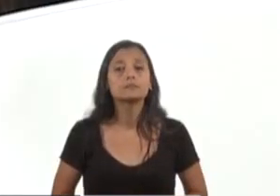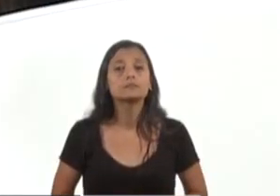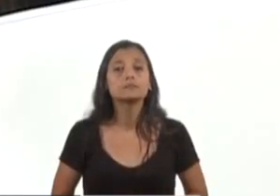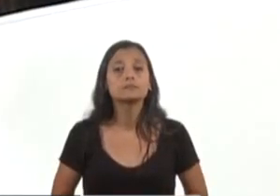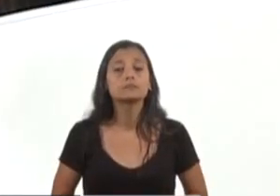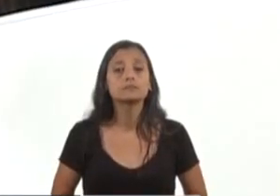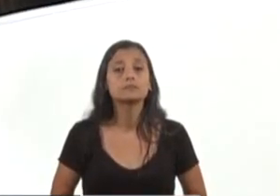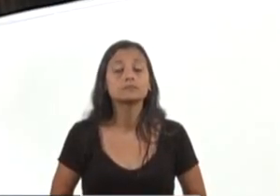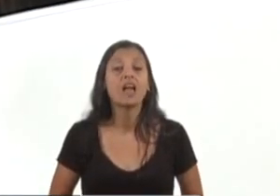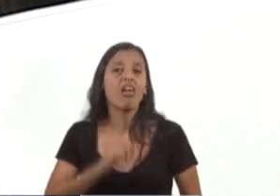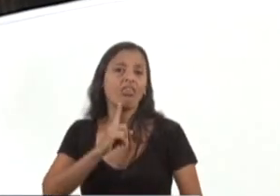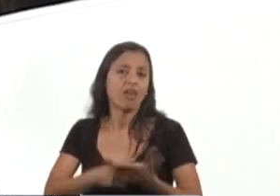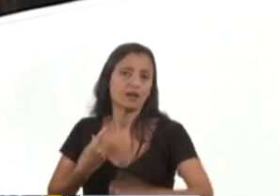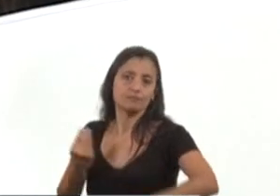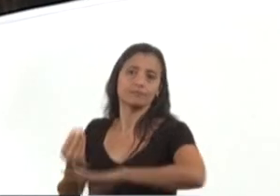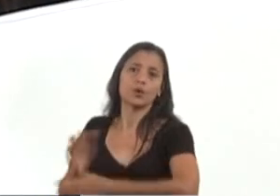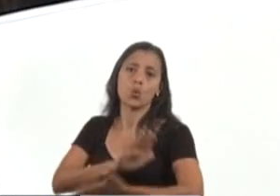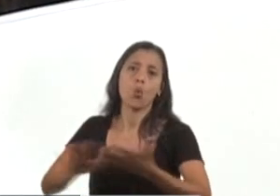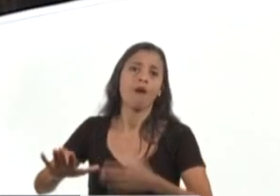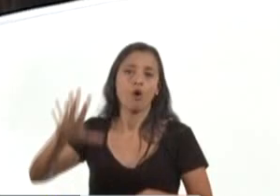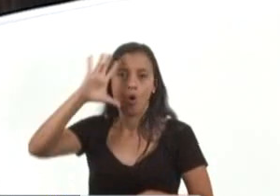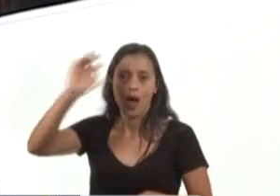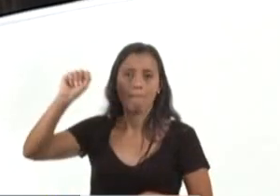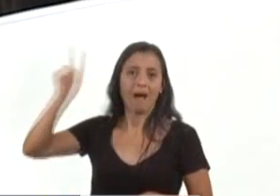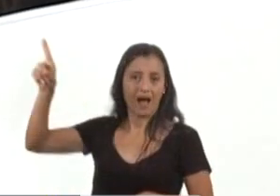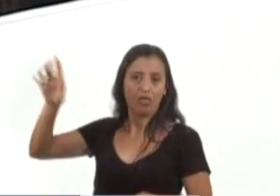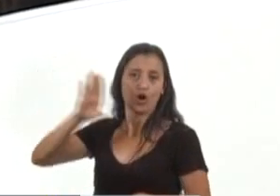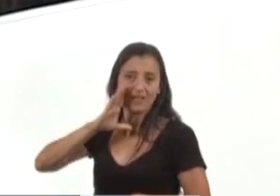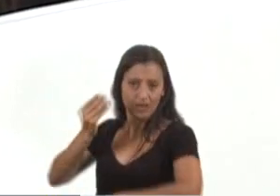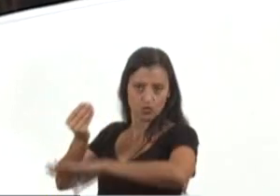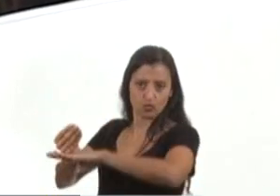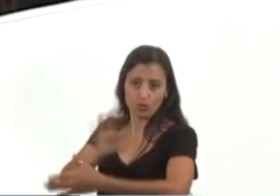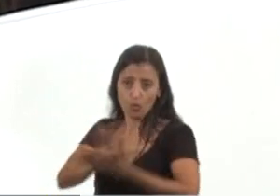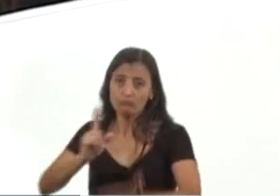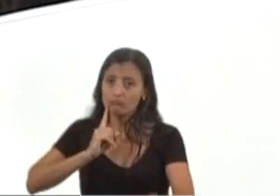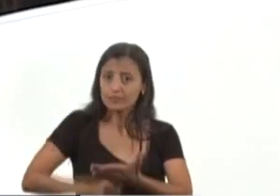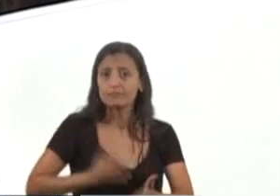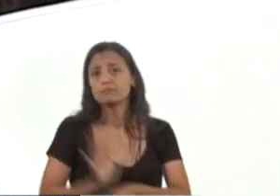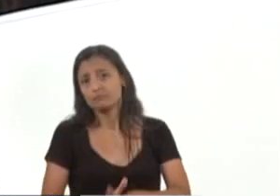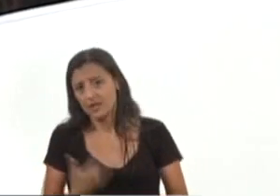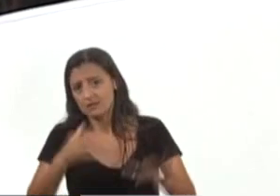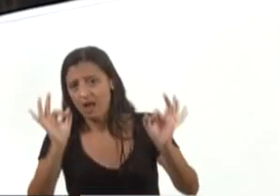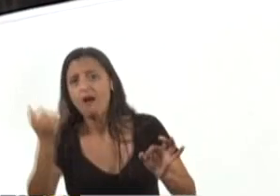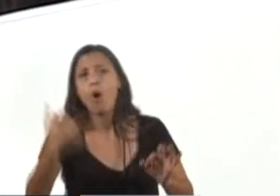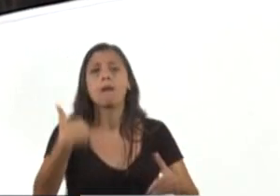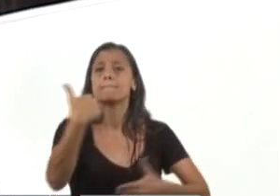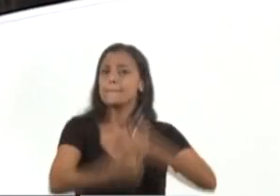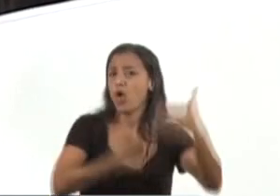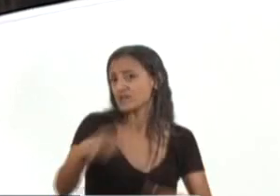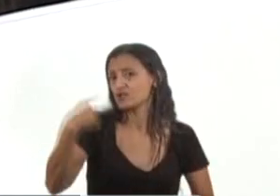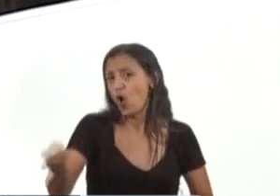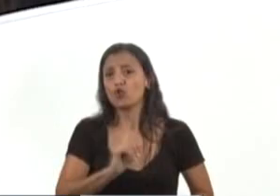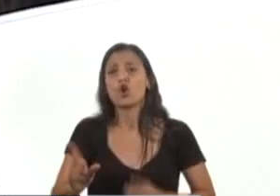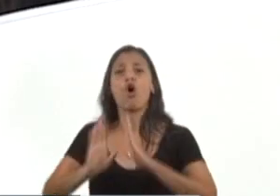Designación de Oxenford por decreto, en comisión, digamos, tomando en cuenta que, bueno, tiene que ir al Senado, explicar, debería,